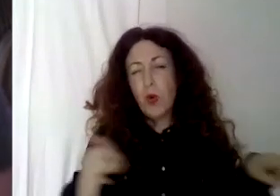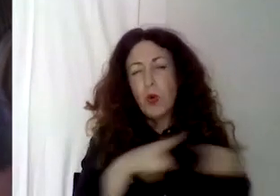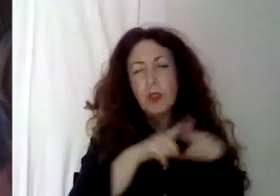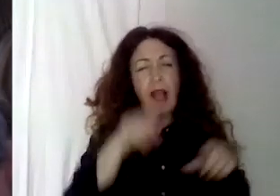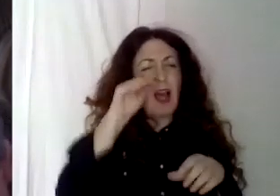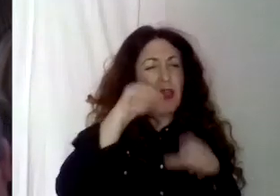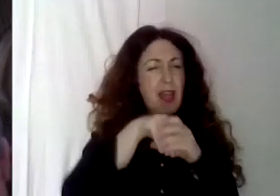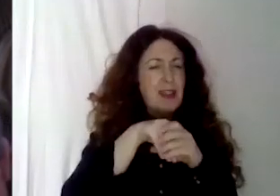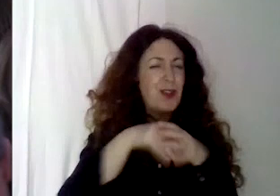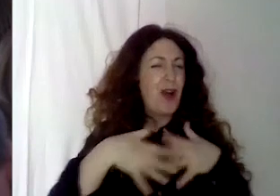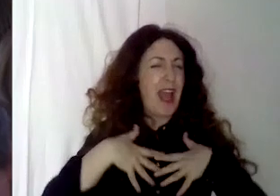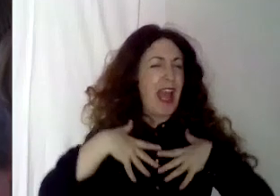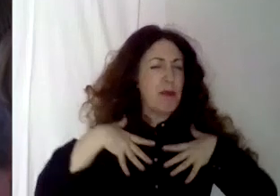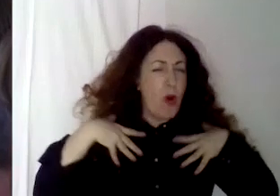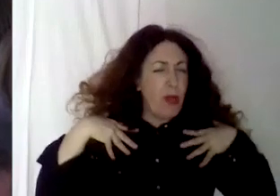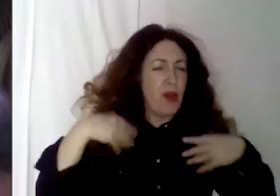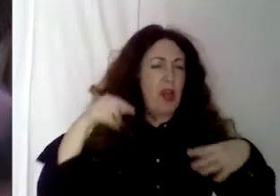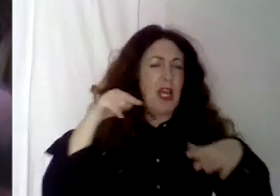demuestra lo que es